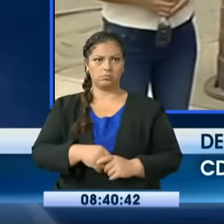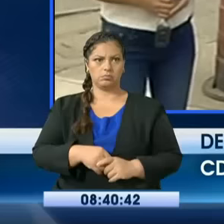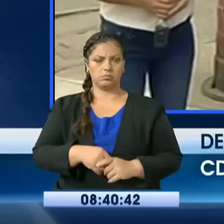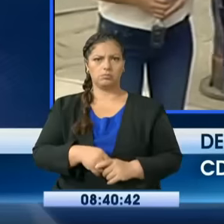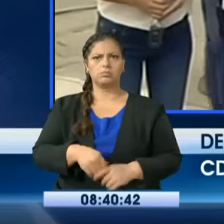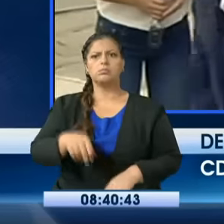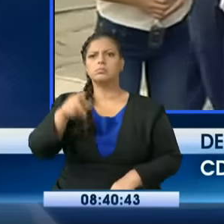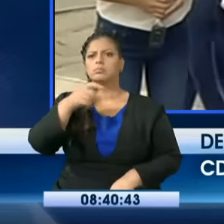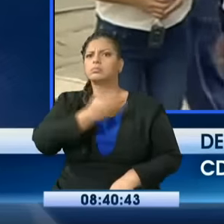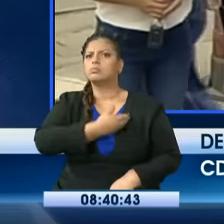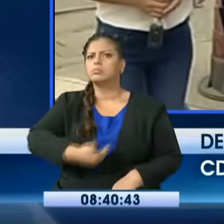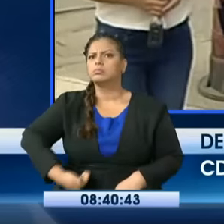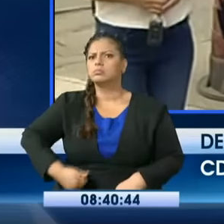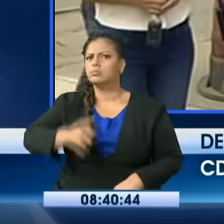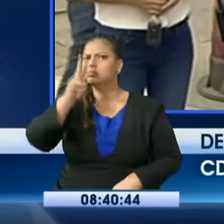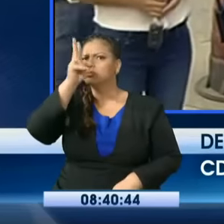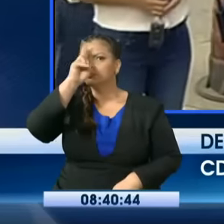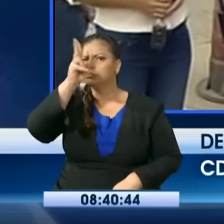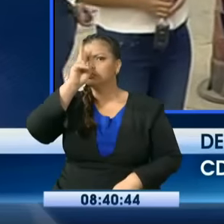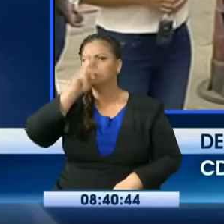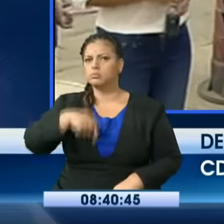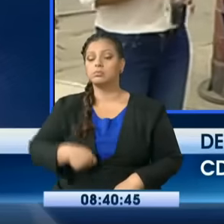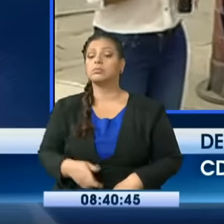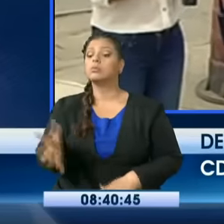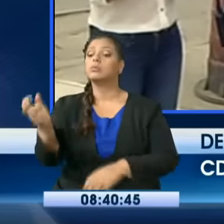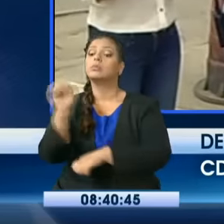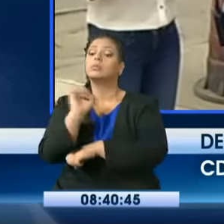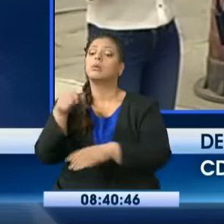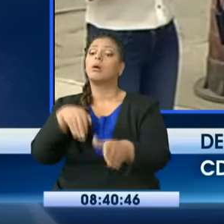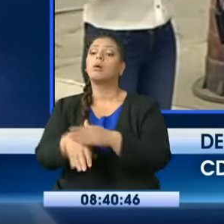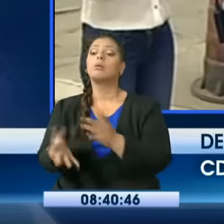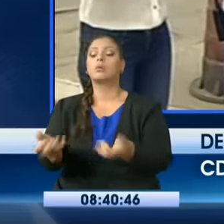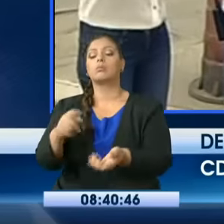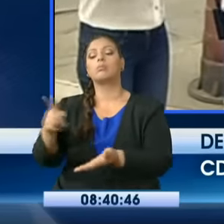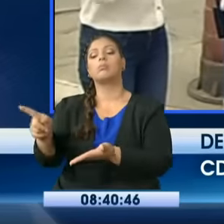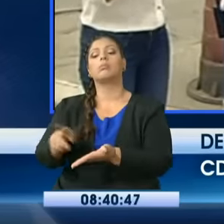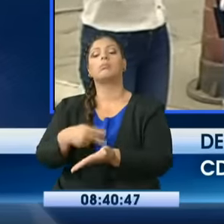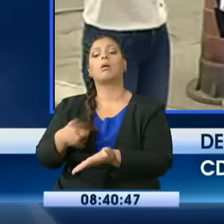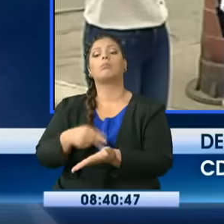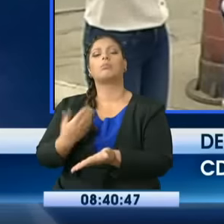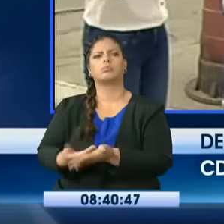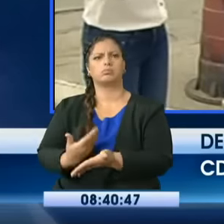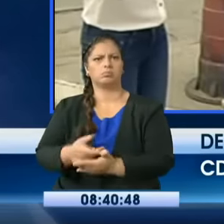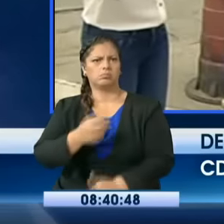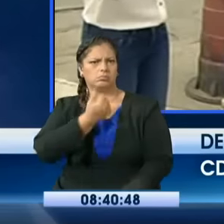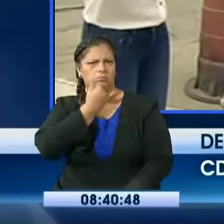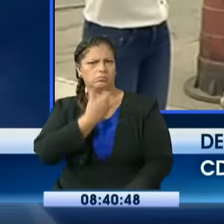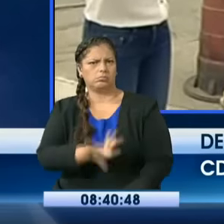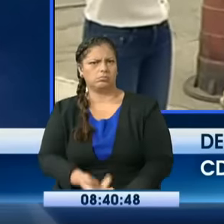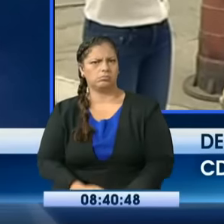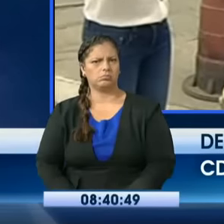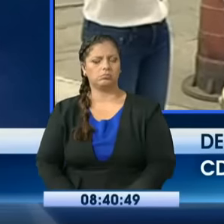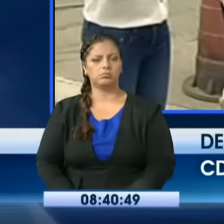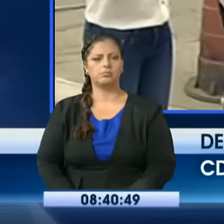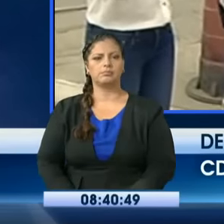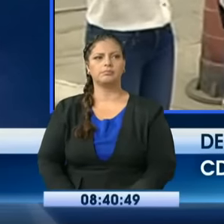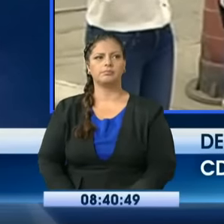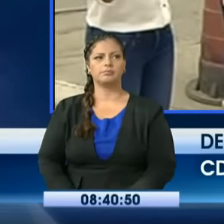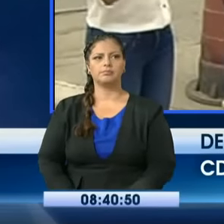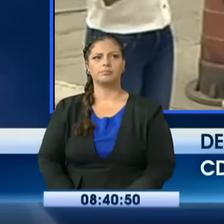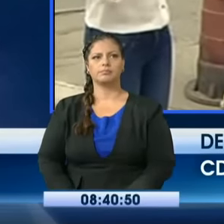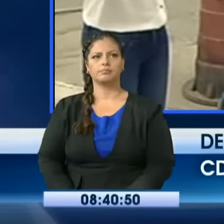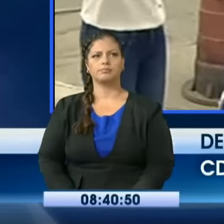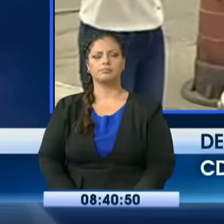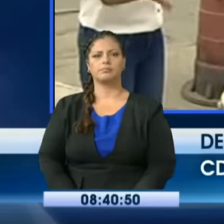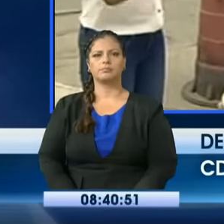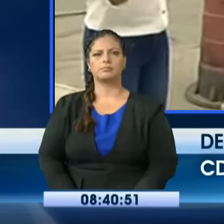la ciudad. A los dos, por favor. Que son las calles de la ciudad. Ya. Ahora sí, bueno, la pregunta de Hugo, entonces, si ¿se puede iniciar